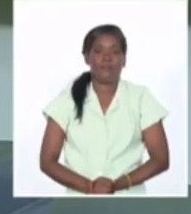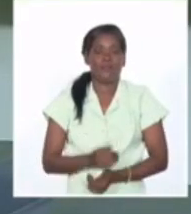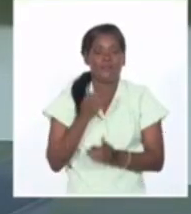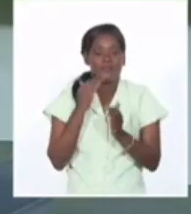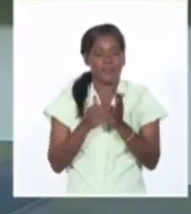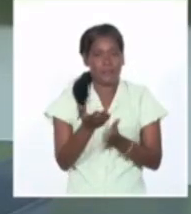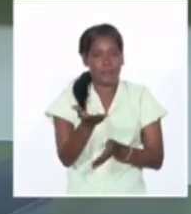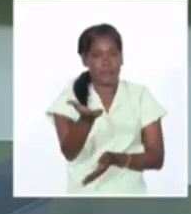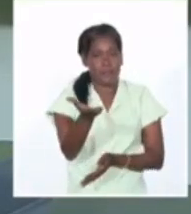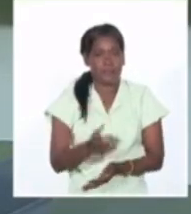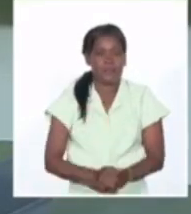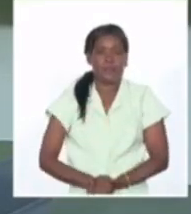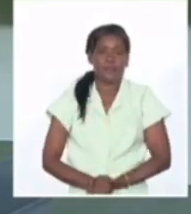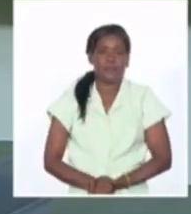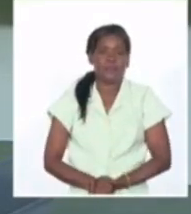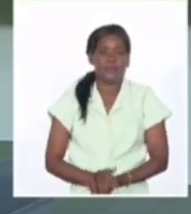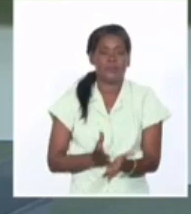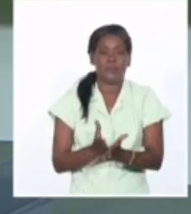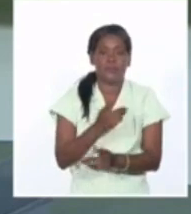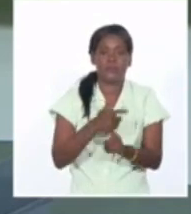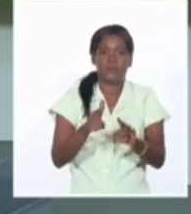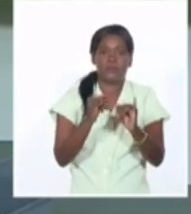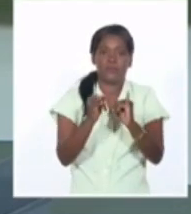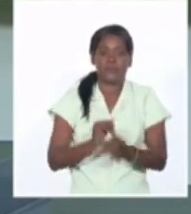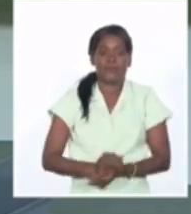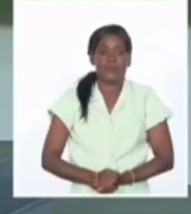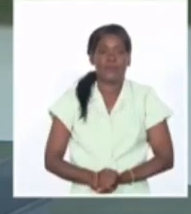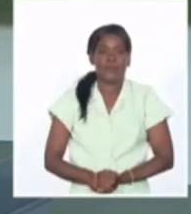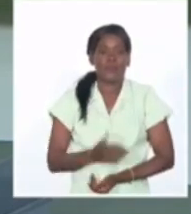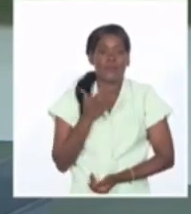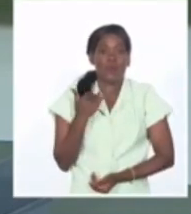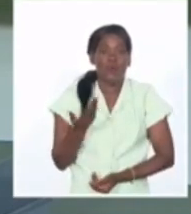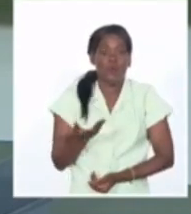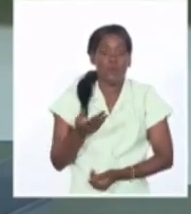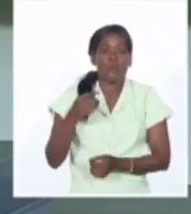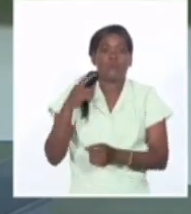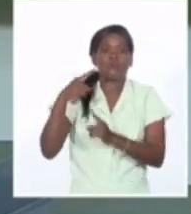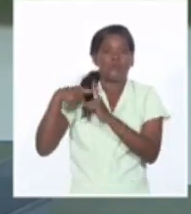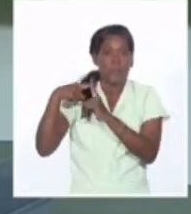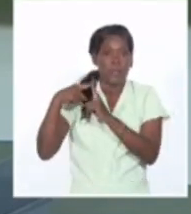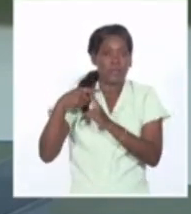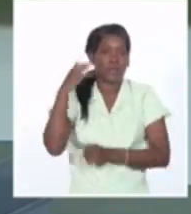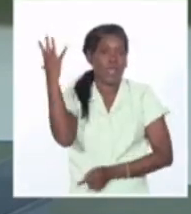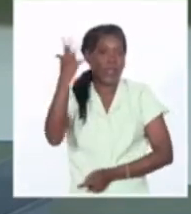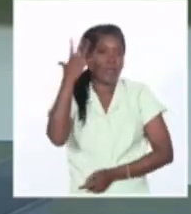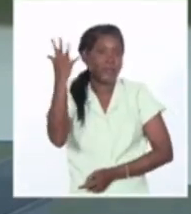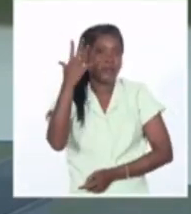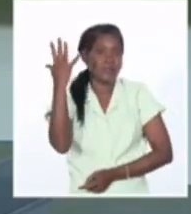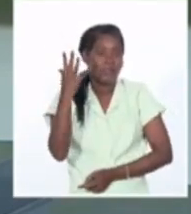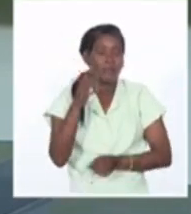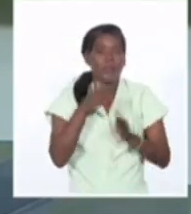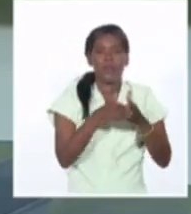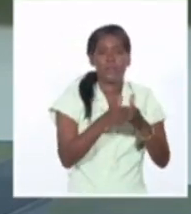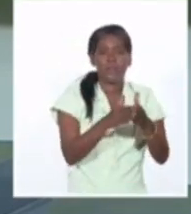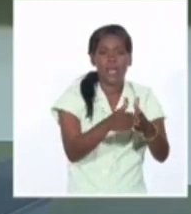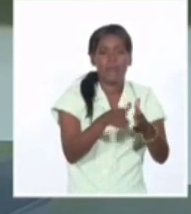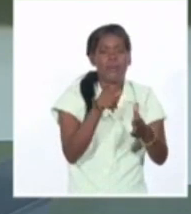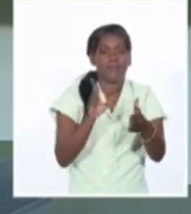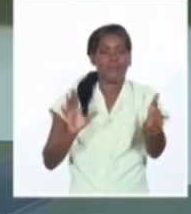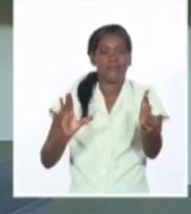para ti, Ginelis. Y para conocer más detalles del comportamiento de las lluvias y sus consecuencias en el territorio granmense, contactamos